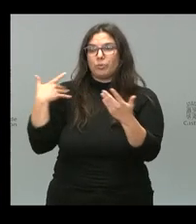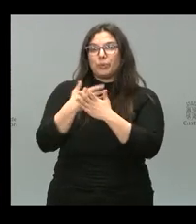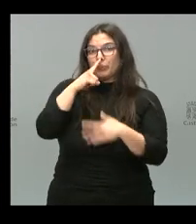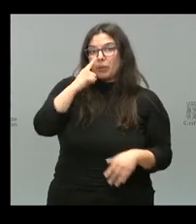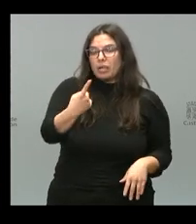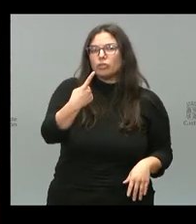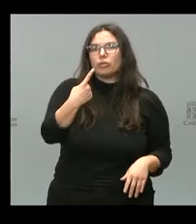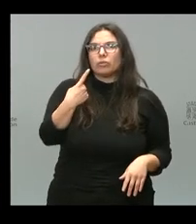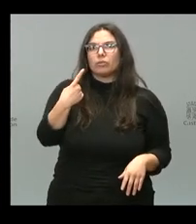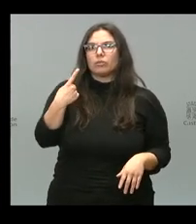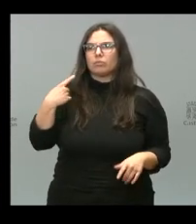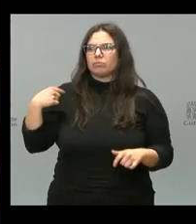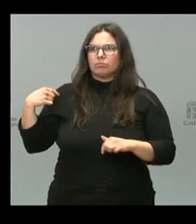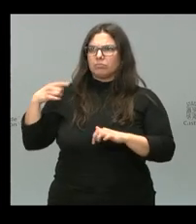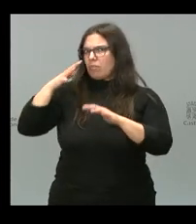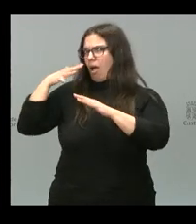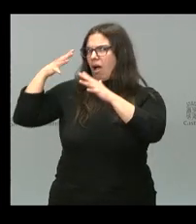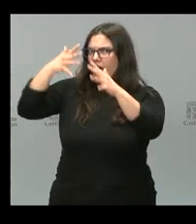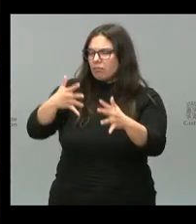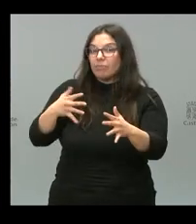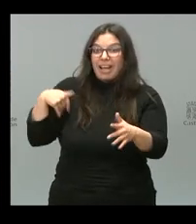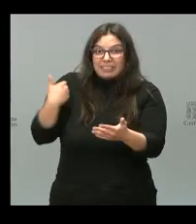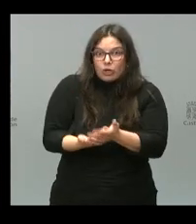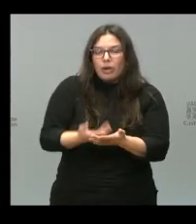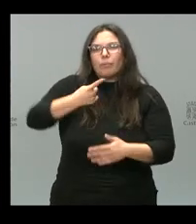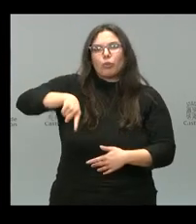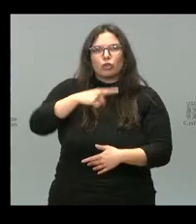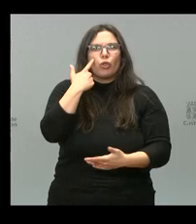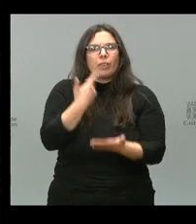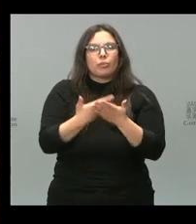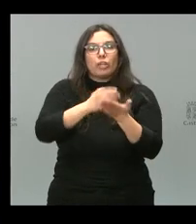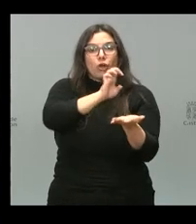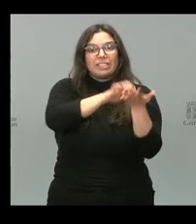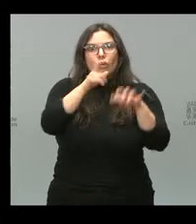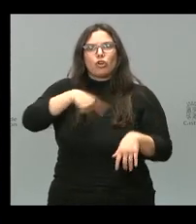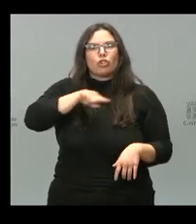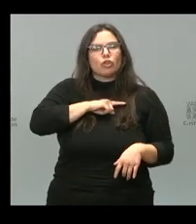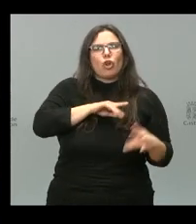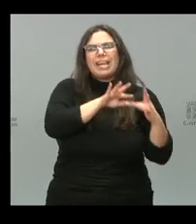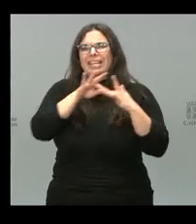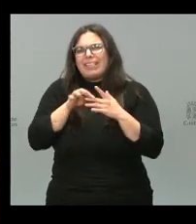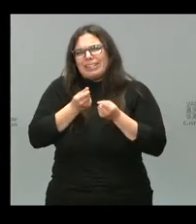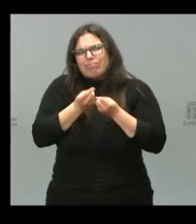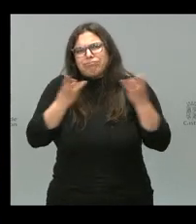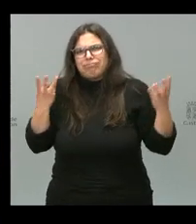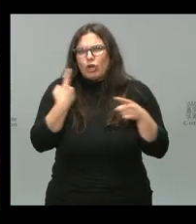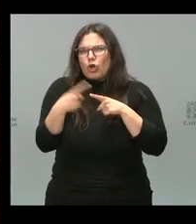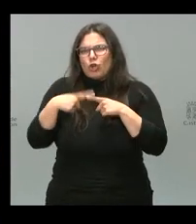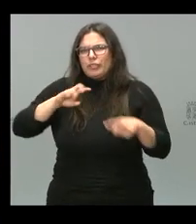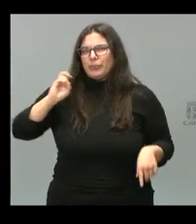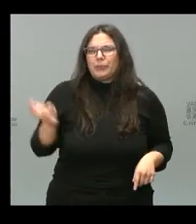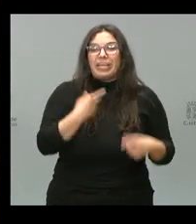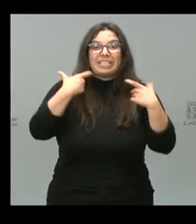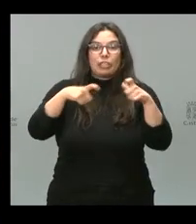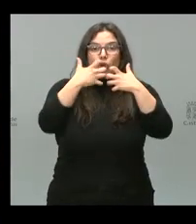año en estas últimas décadas que Castilla y león podemos y somos líderes en tantas y tantas cosas en el sector